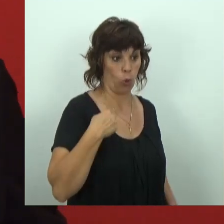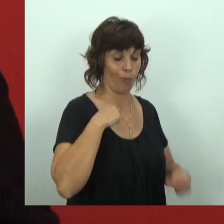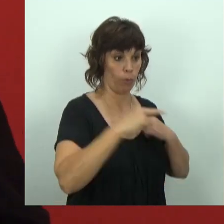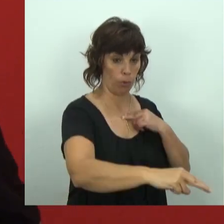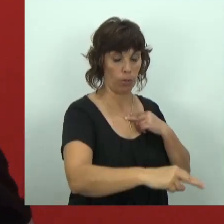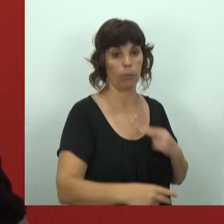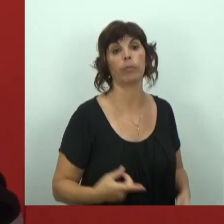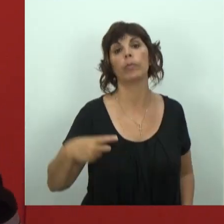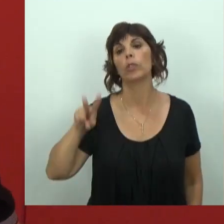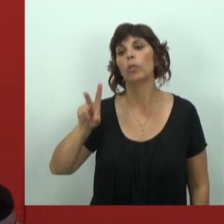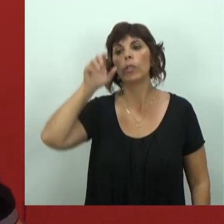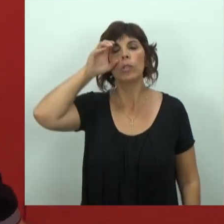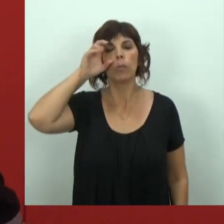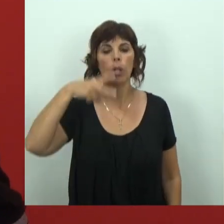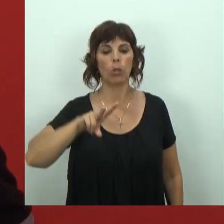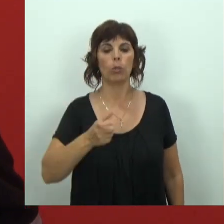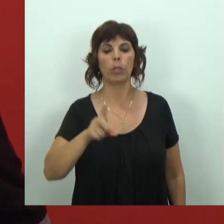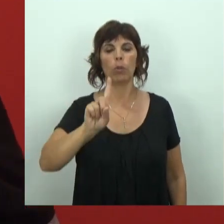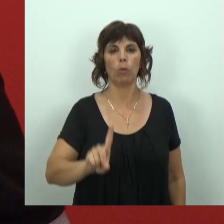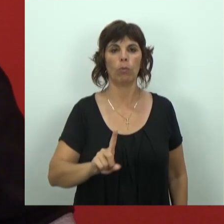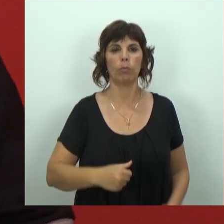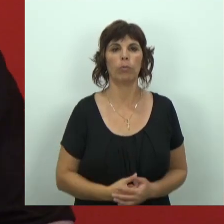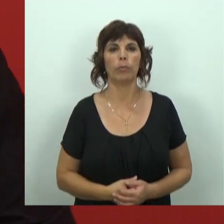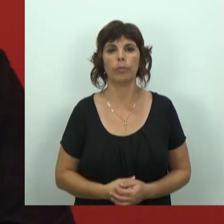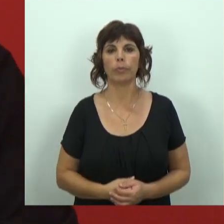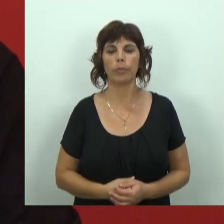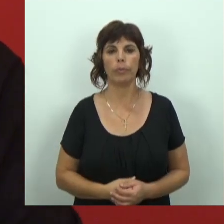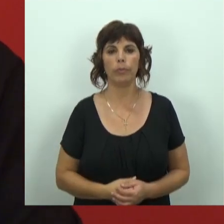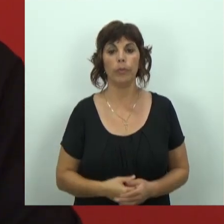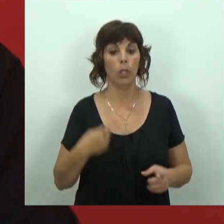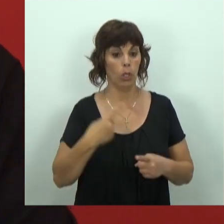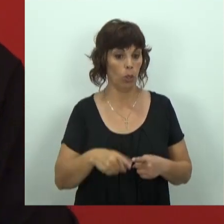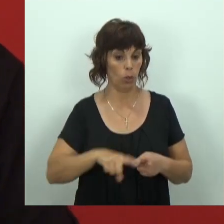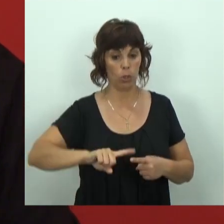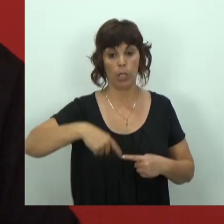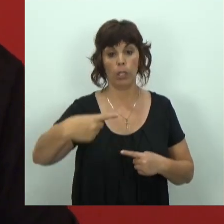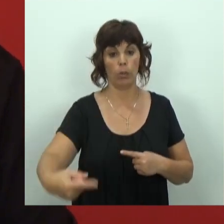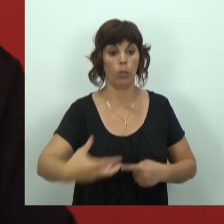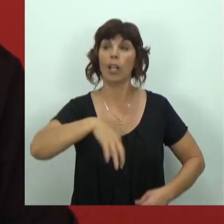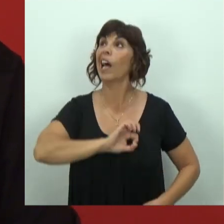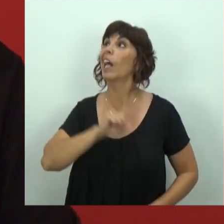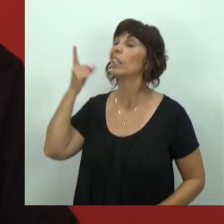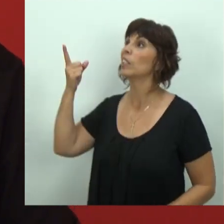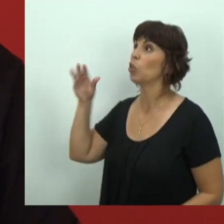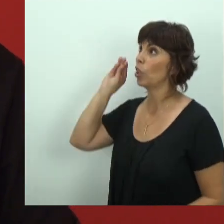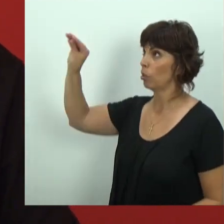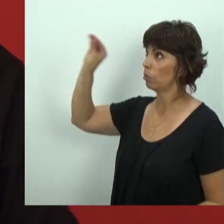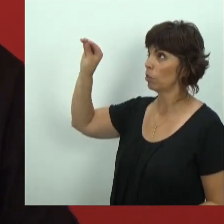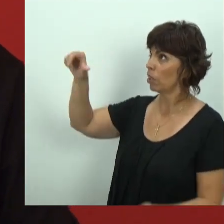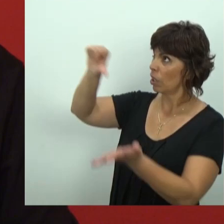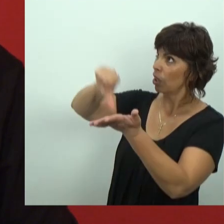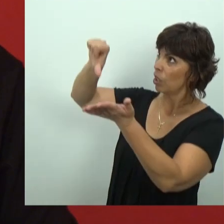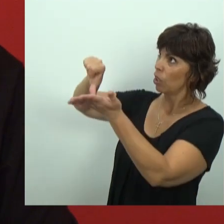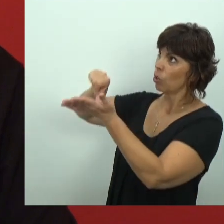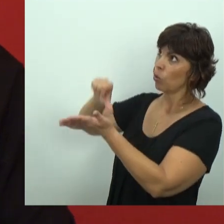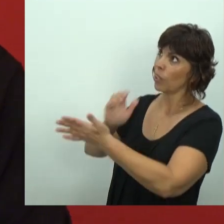2:1. Después de estas cosas aconteció que David consultó al Señor diciendo, ¿subiré a alguna de las ciudades